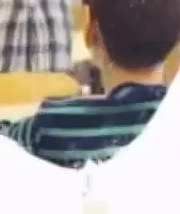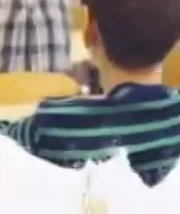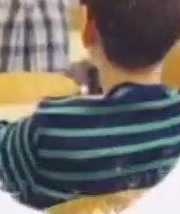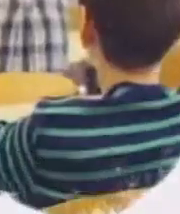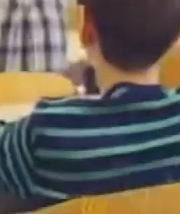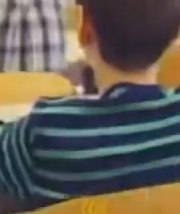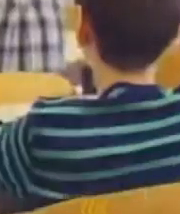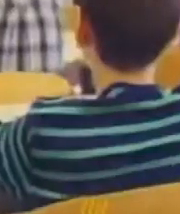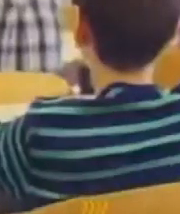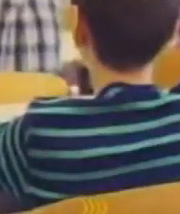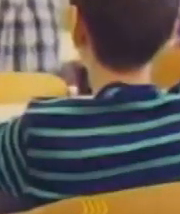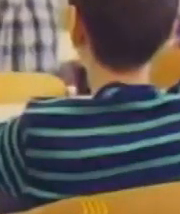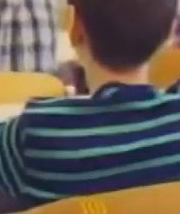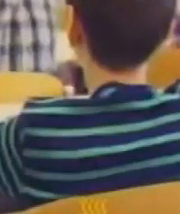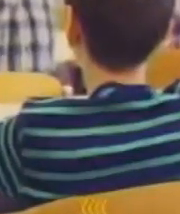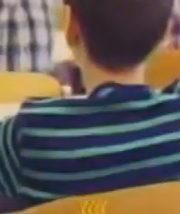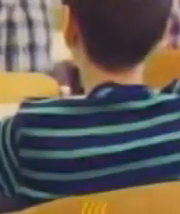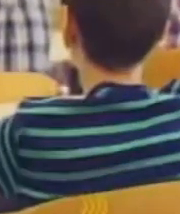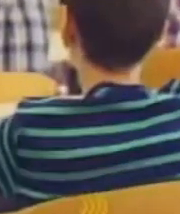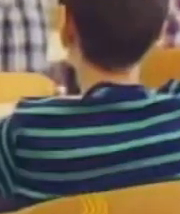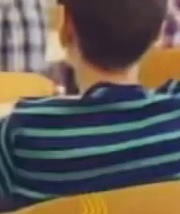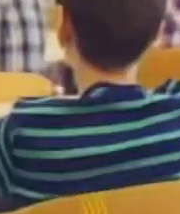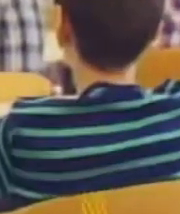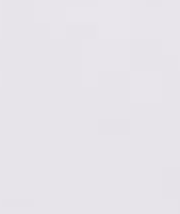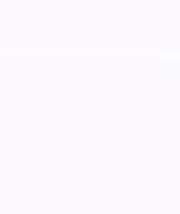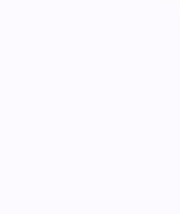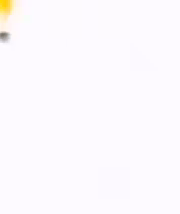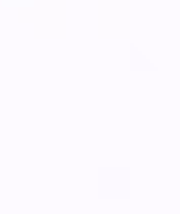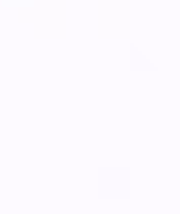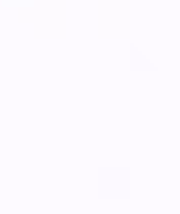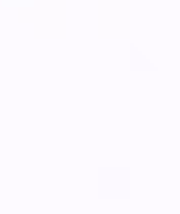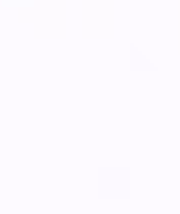A continuación, matemática, sexto primaria.